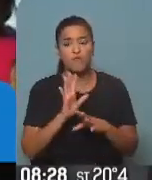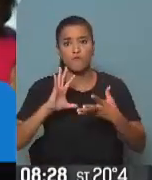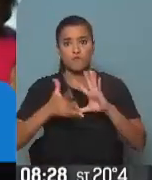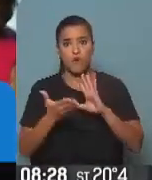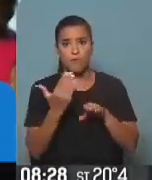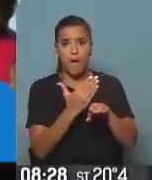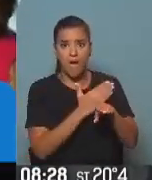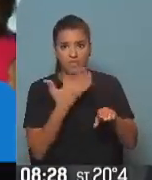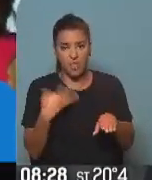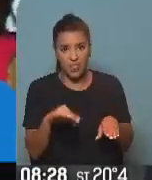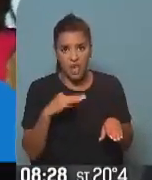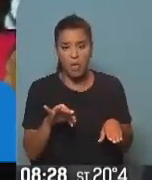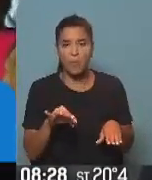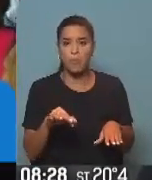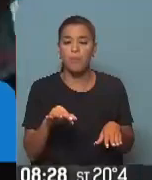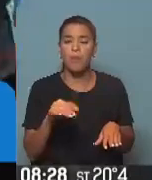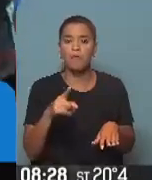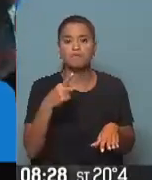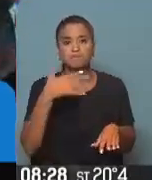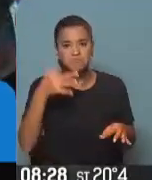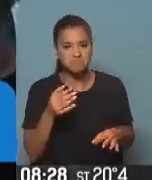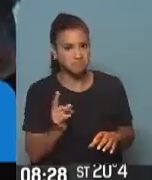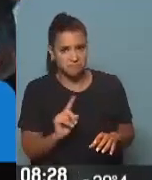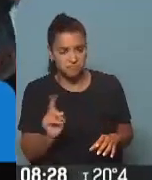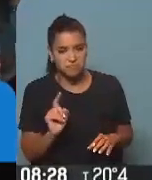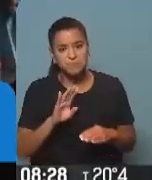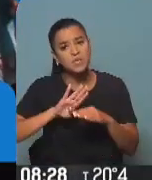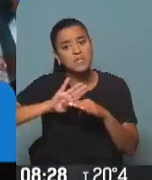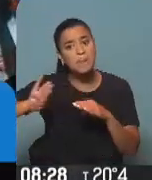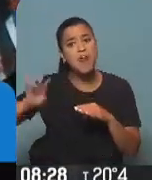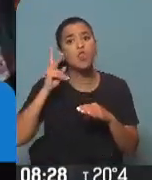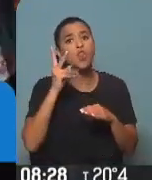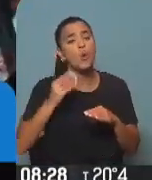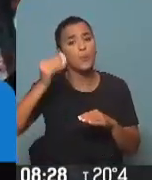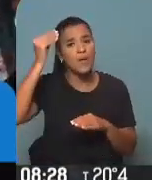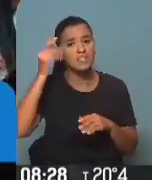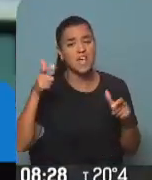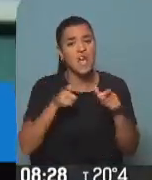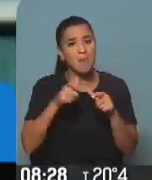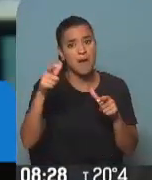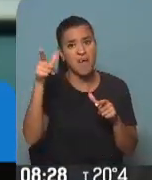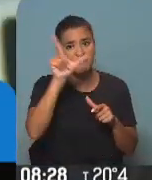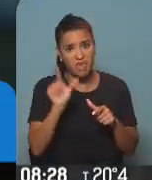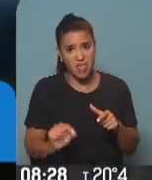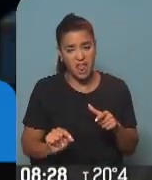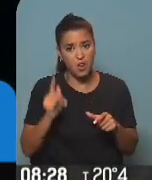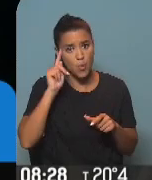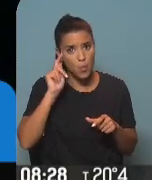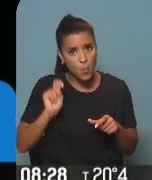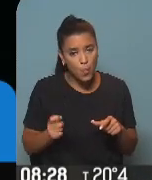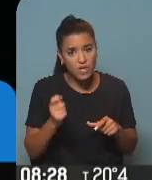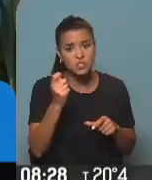debían desarrollar, con velocidad, con poca convicción. Ha sido separado dos veces por la Cámara Federal de Juicios por